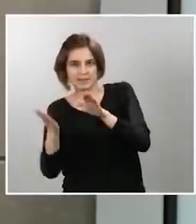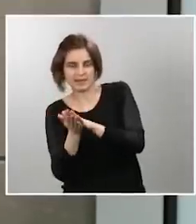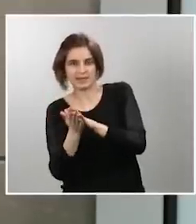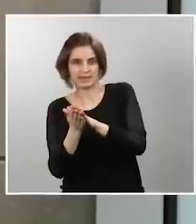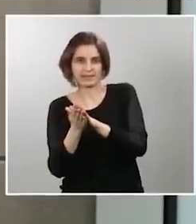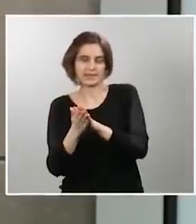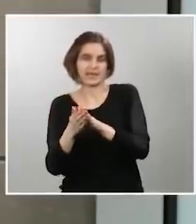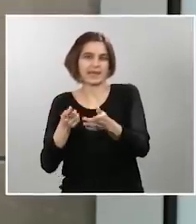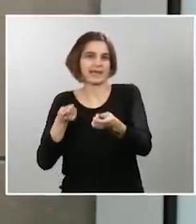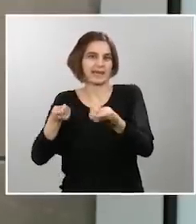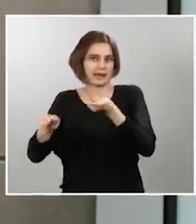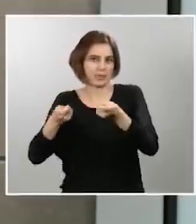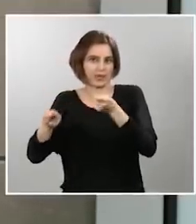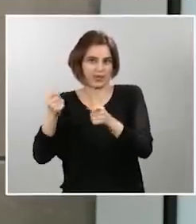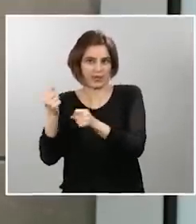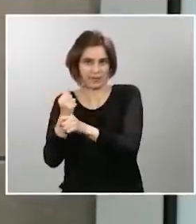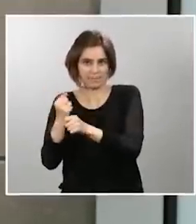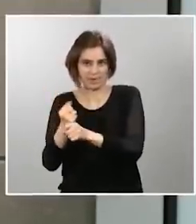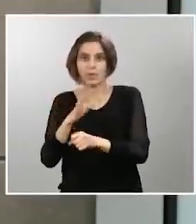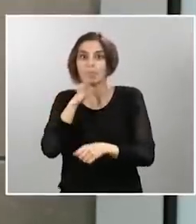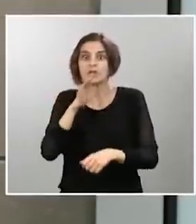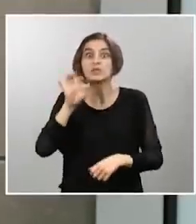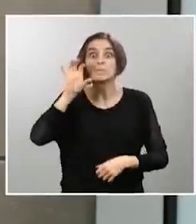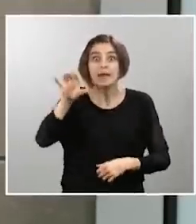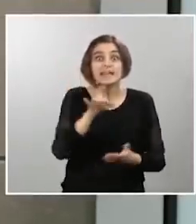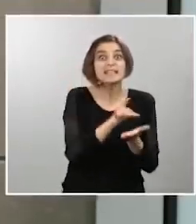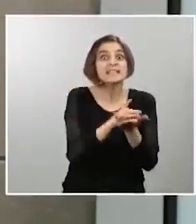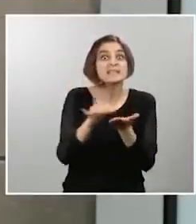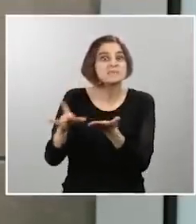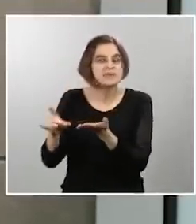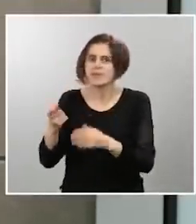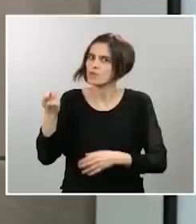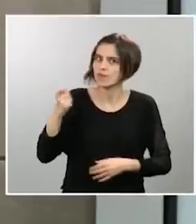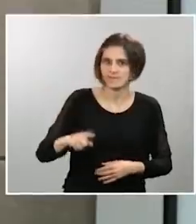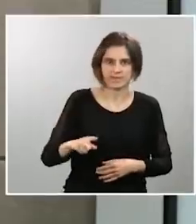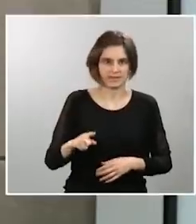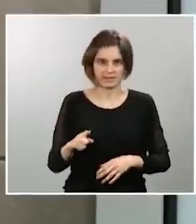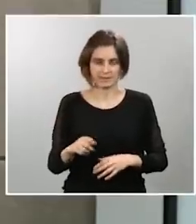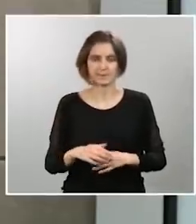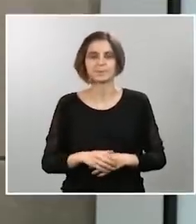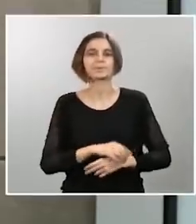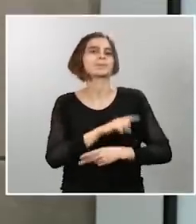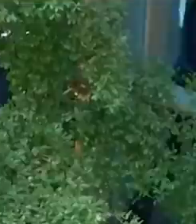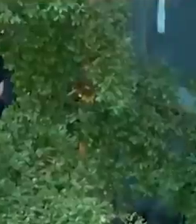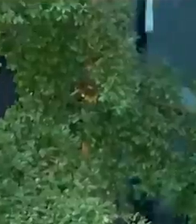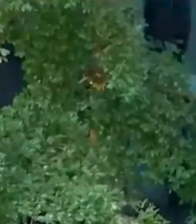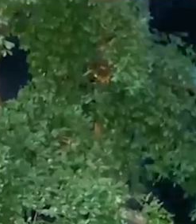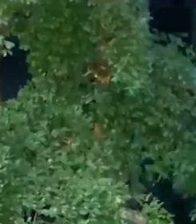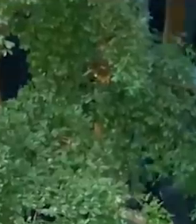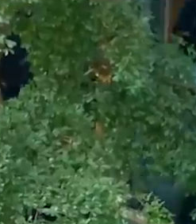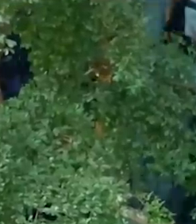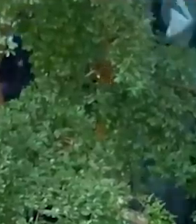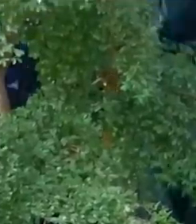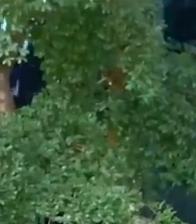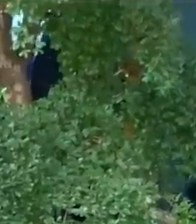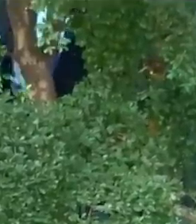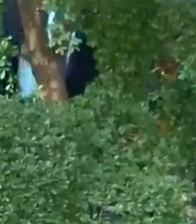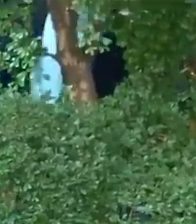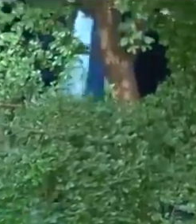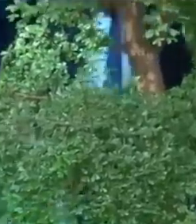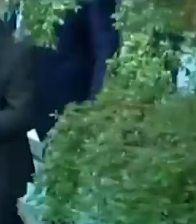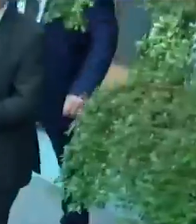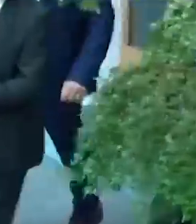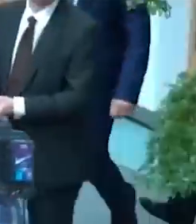produzca el desconfinamiento se logre controlar de forma efectiva la infección. Lo peor que nos podría suceder es que se reabra la